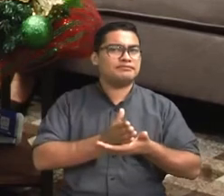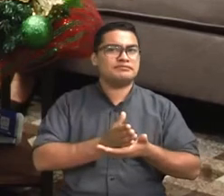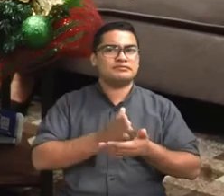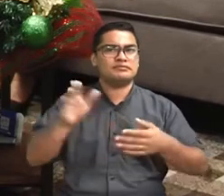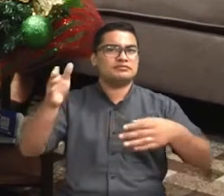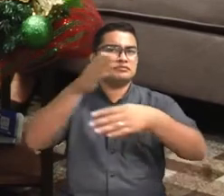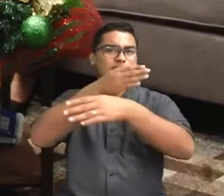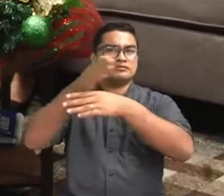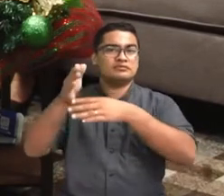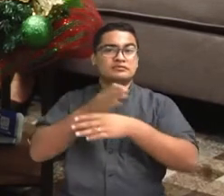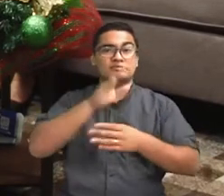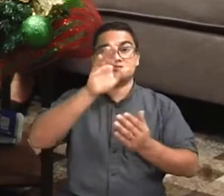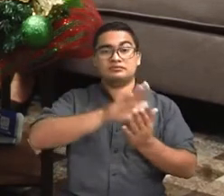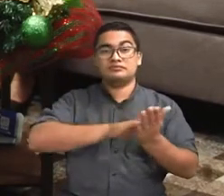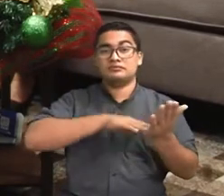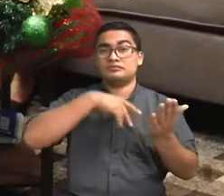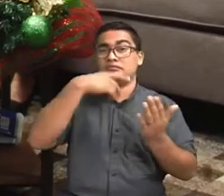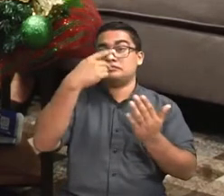proyectos o programas que se